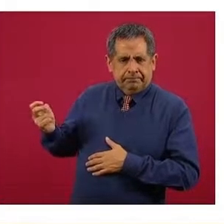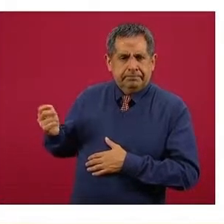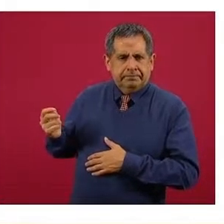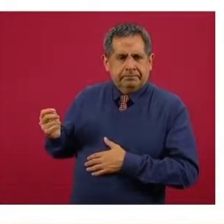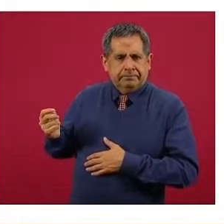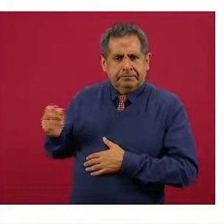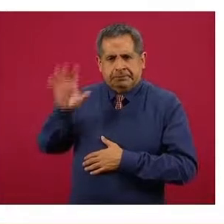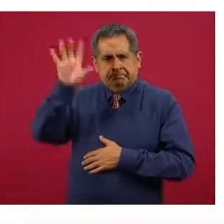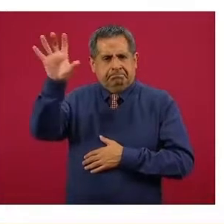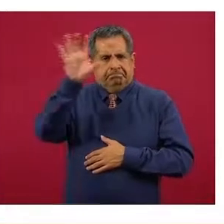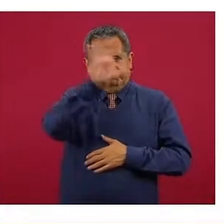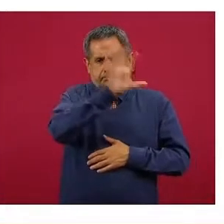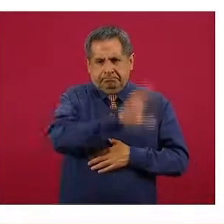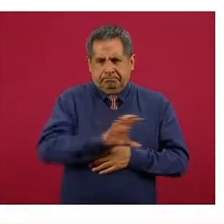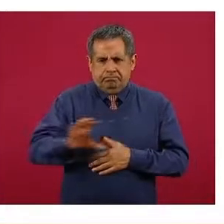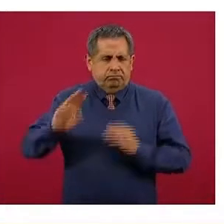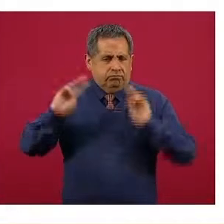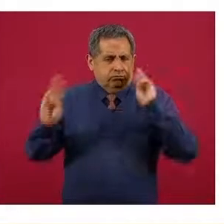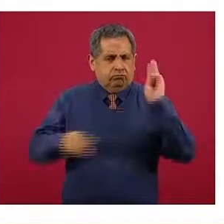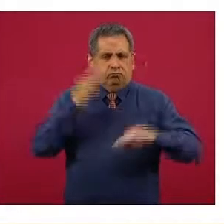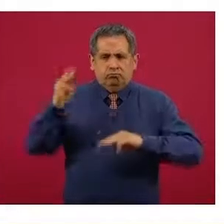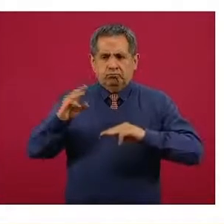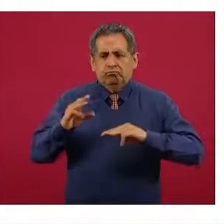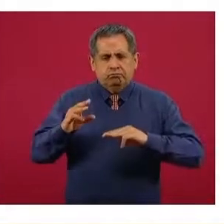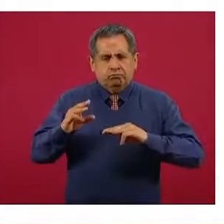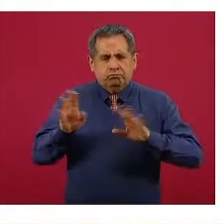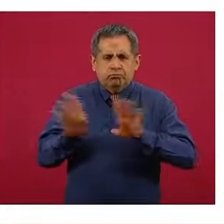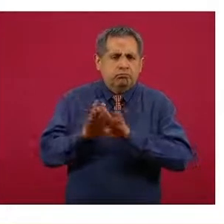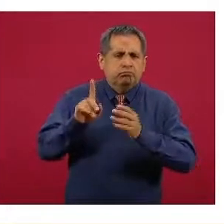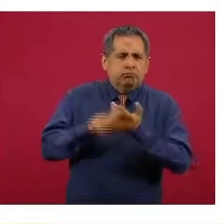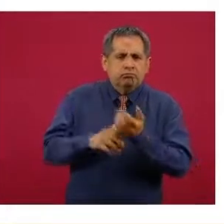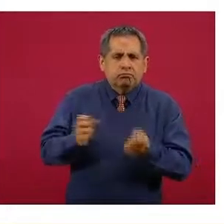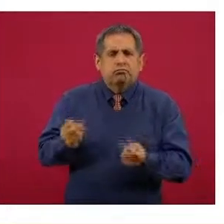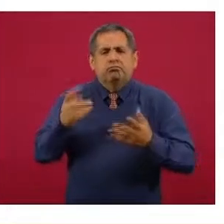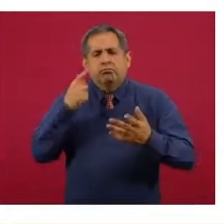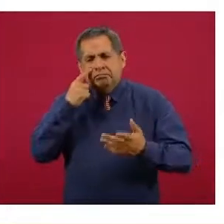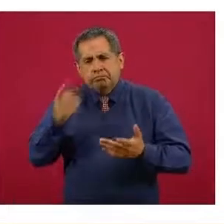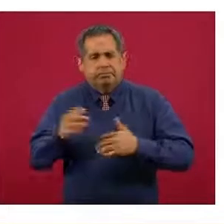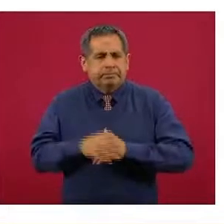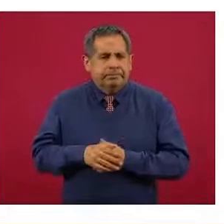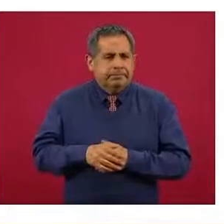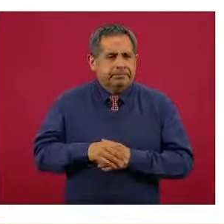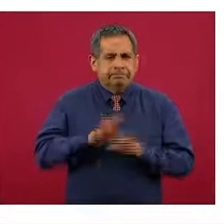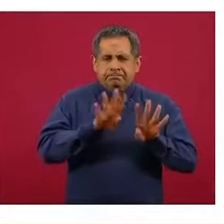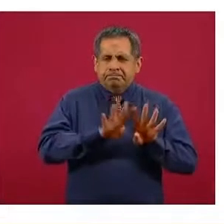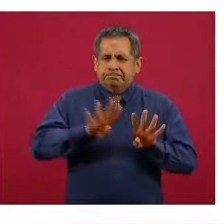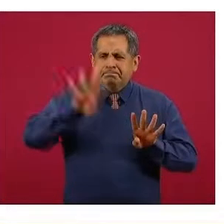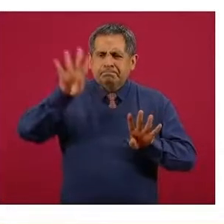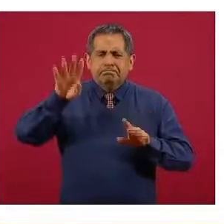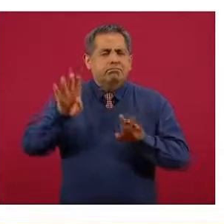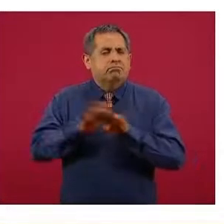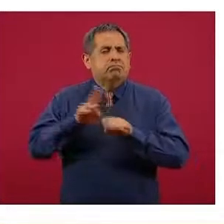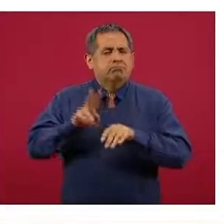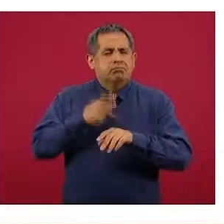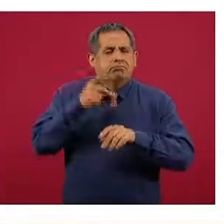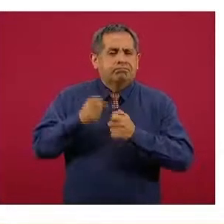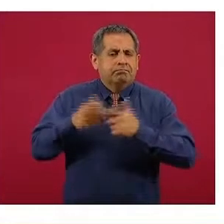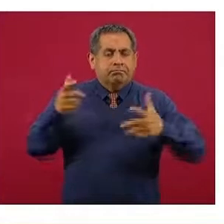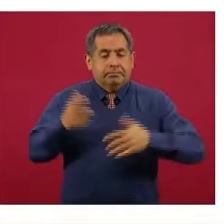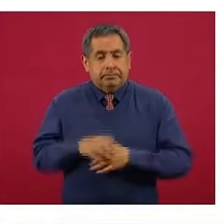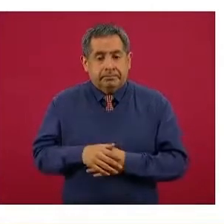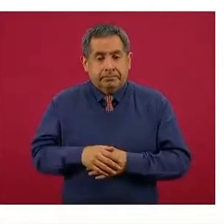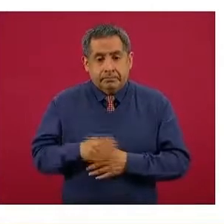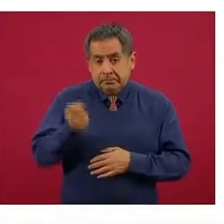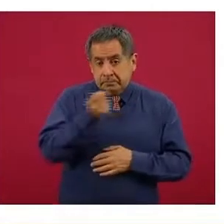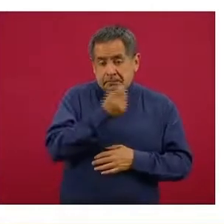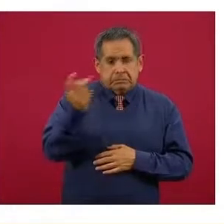Sudoriental, América. Panorámica del mundo en gráficas. ¿Qué gráficas? Curvas epidémicas. Hay regiones con